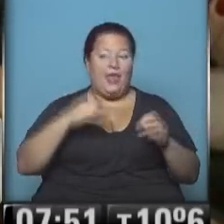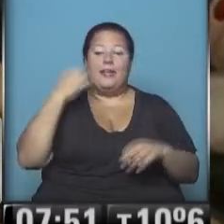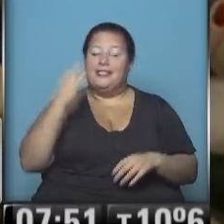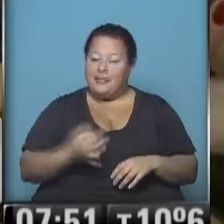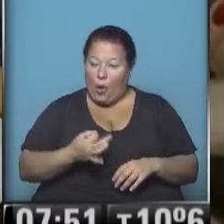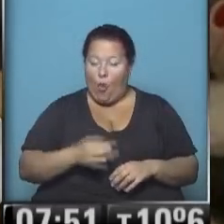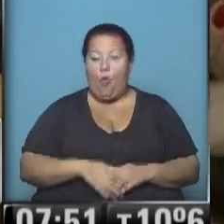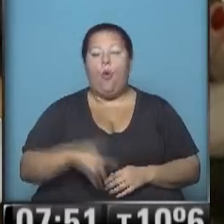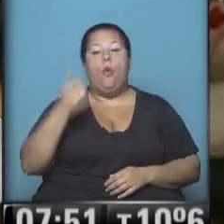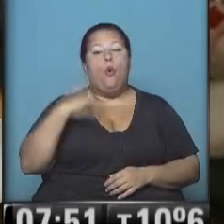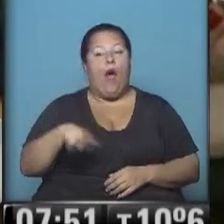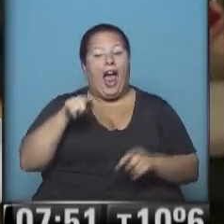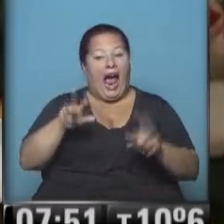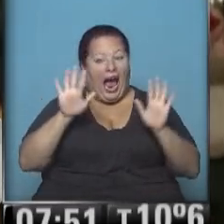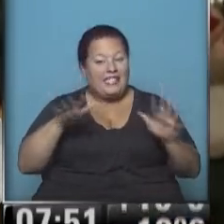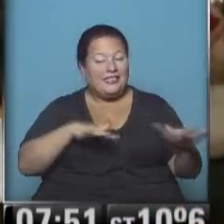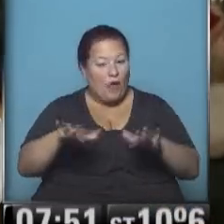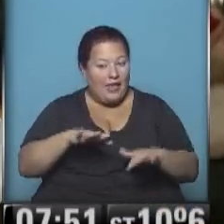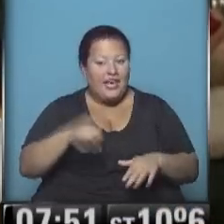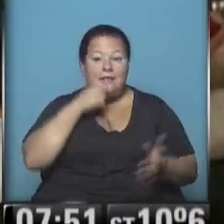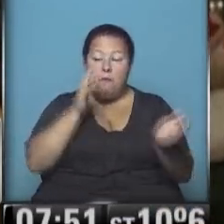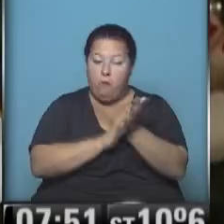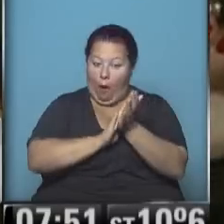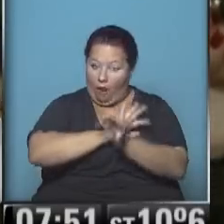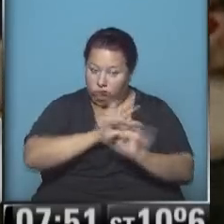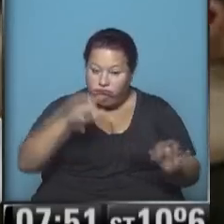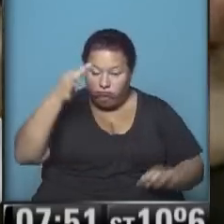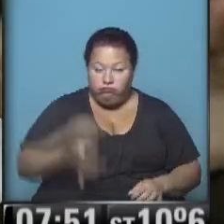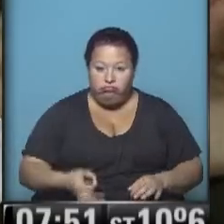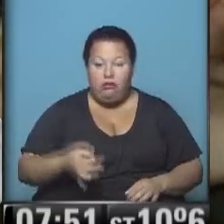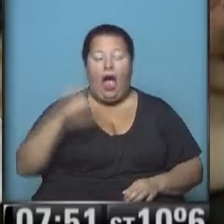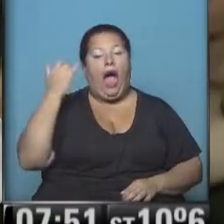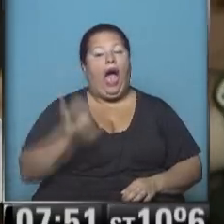seguramente que cuando se producen casos como este tema, si se comprueba que hay